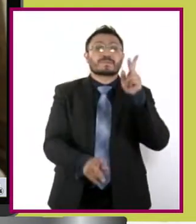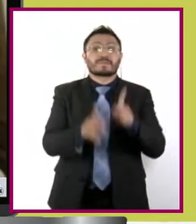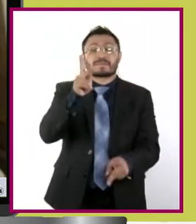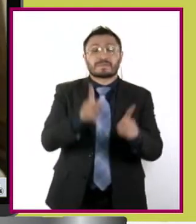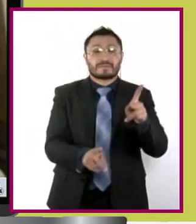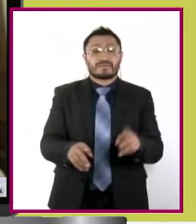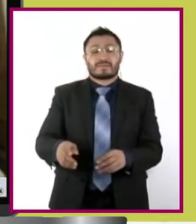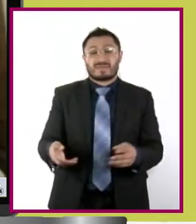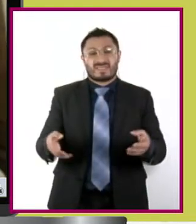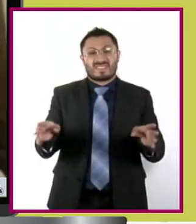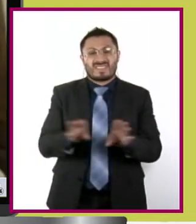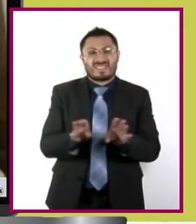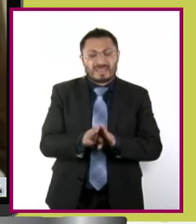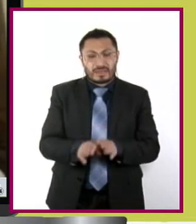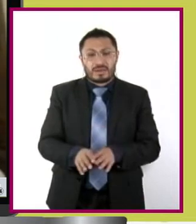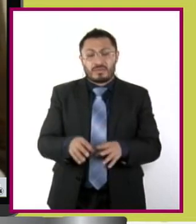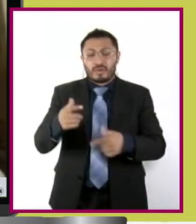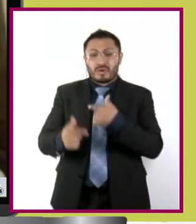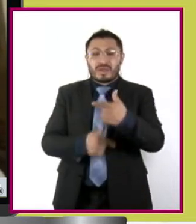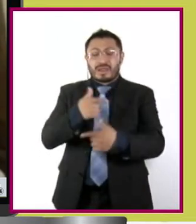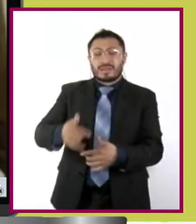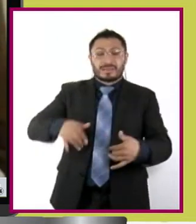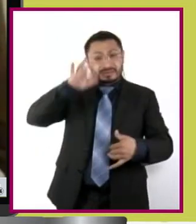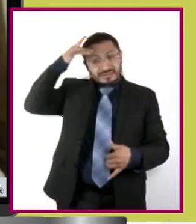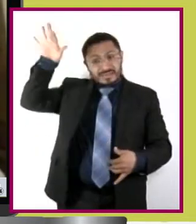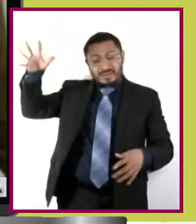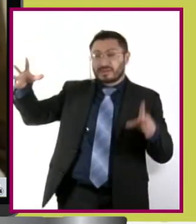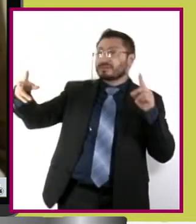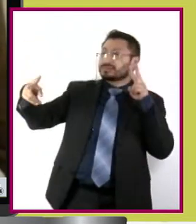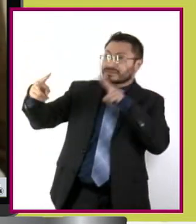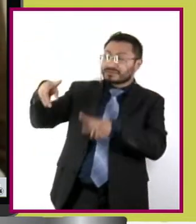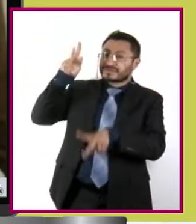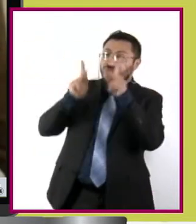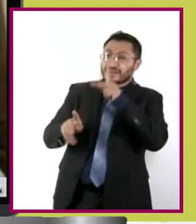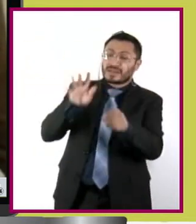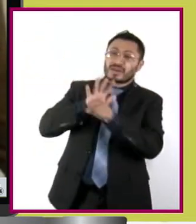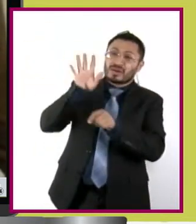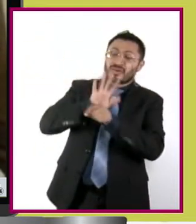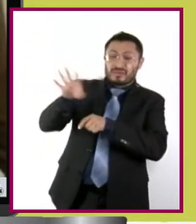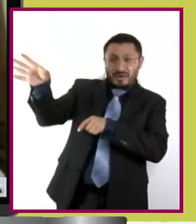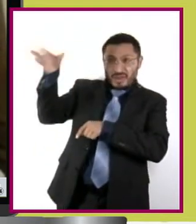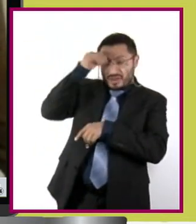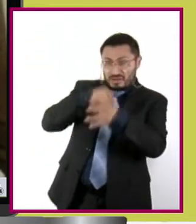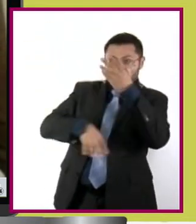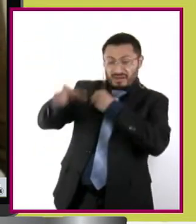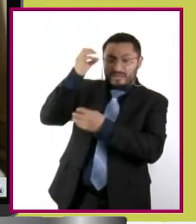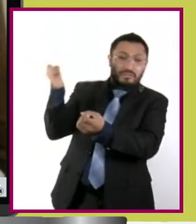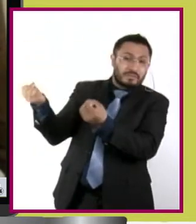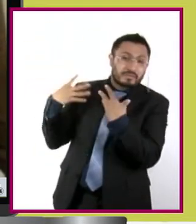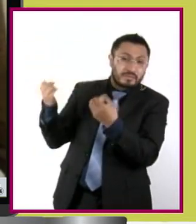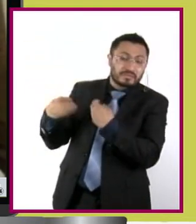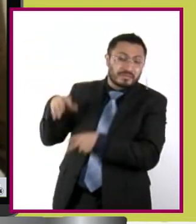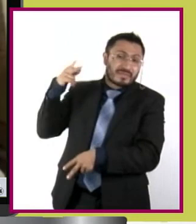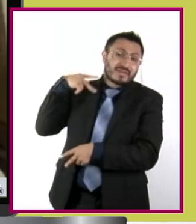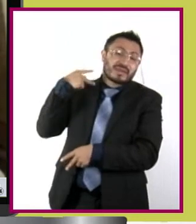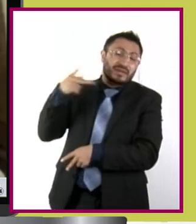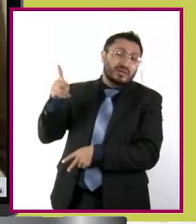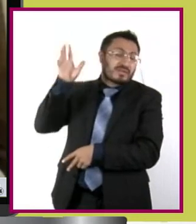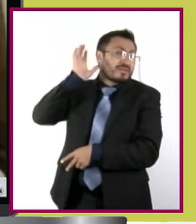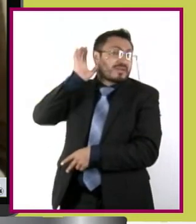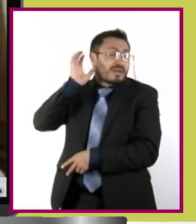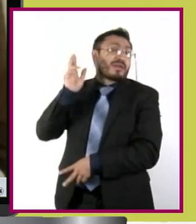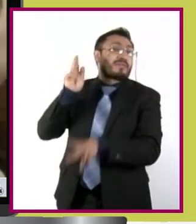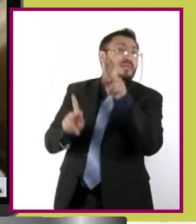las generaciones adultas para ver qué les podemos aprender a esas generaciones adultas de su manera de hablar y de su